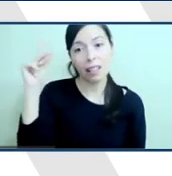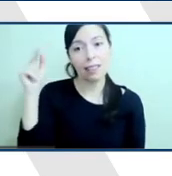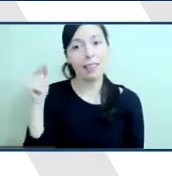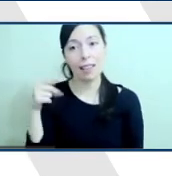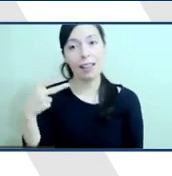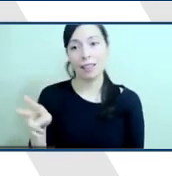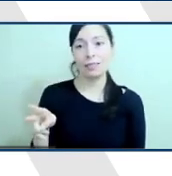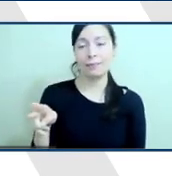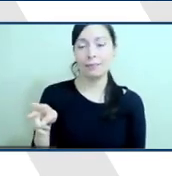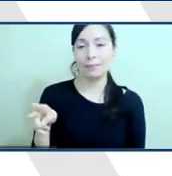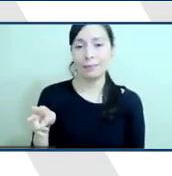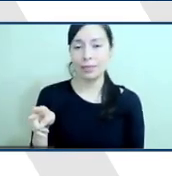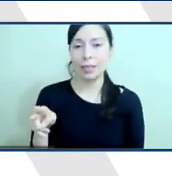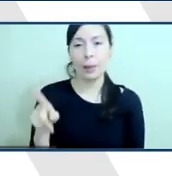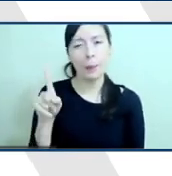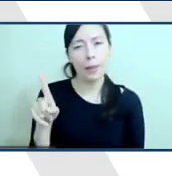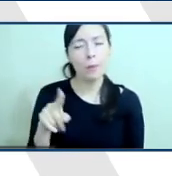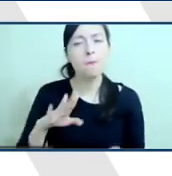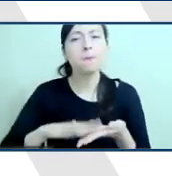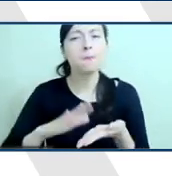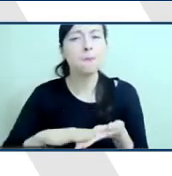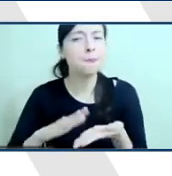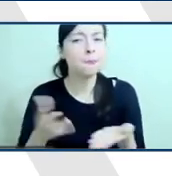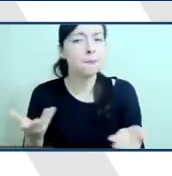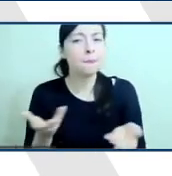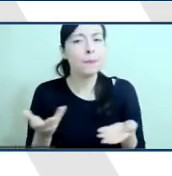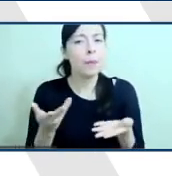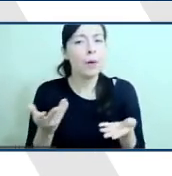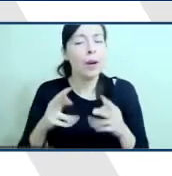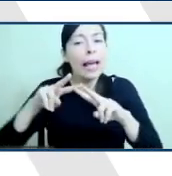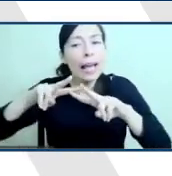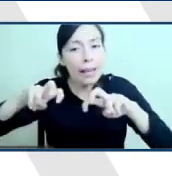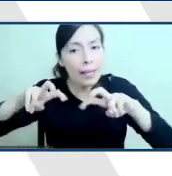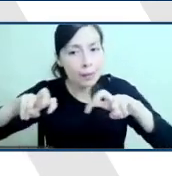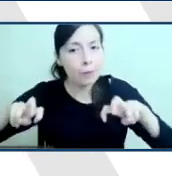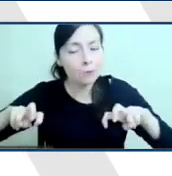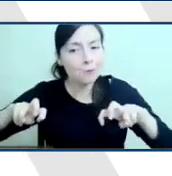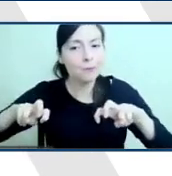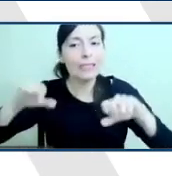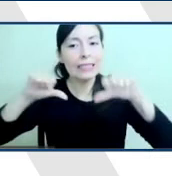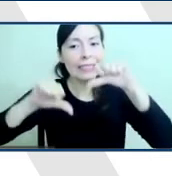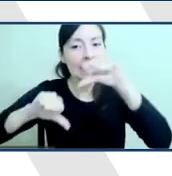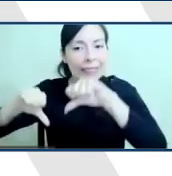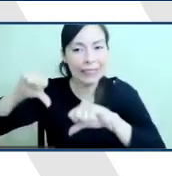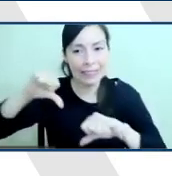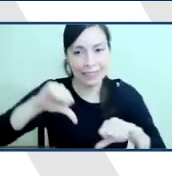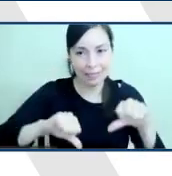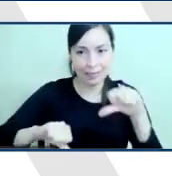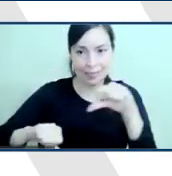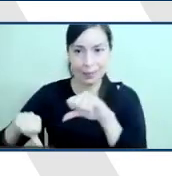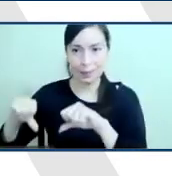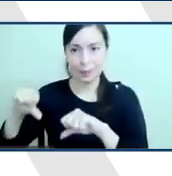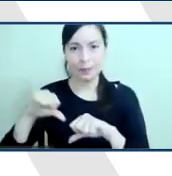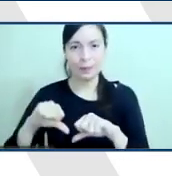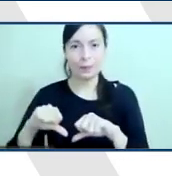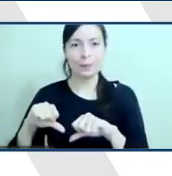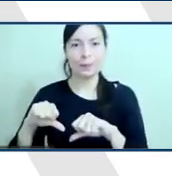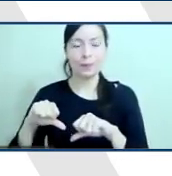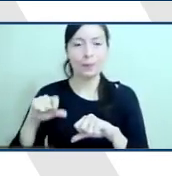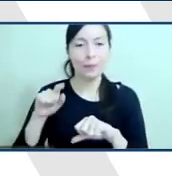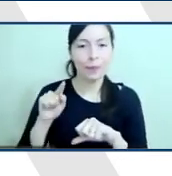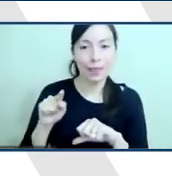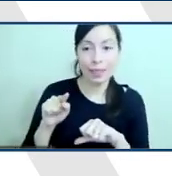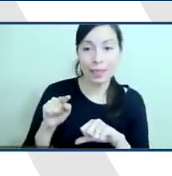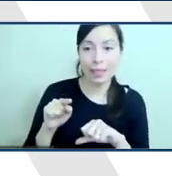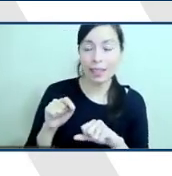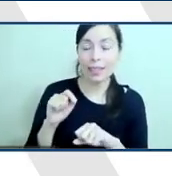de confirmar esto por medio de un estudio científico, y para ese estudio científico convenció a su